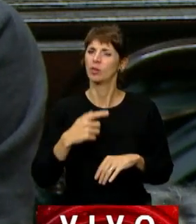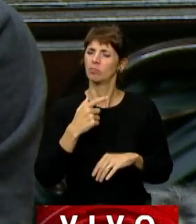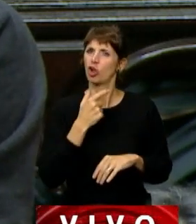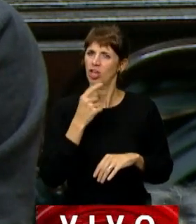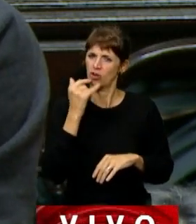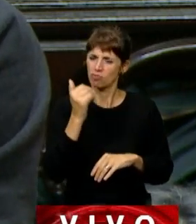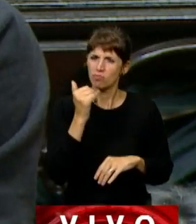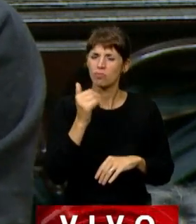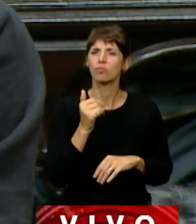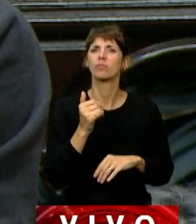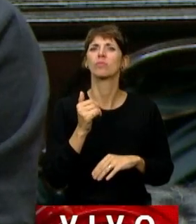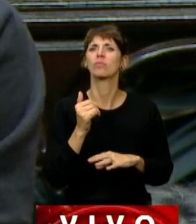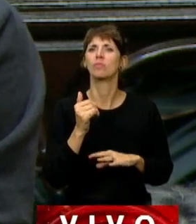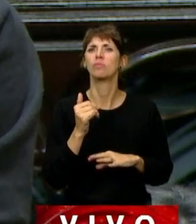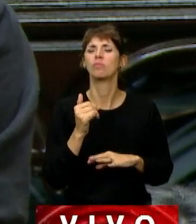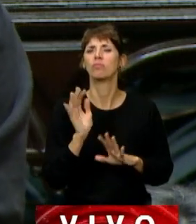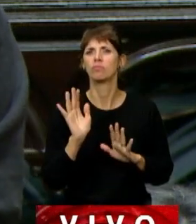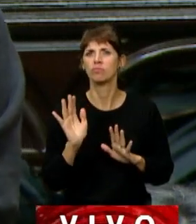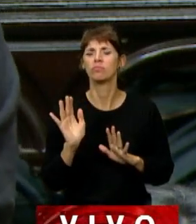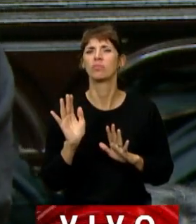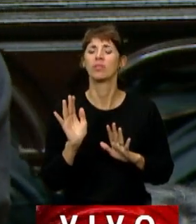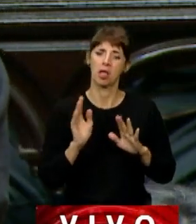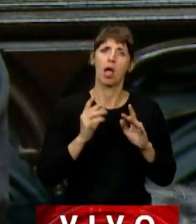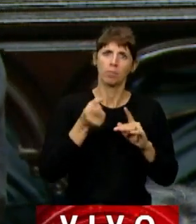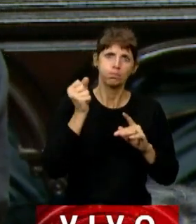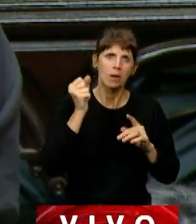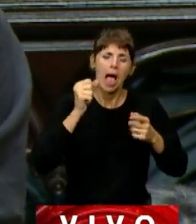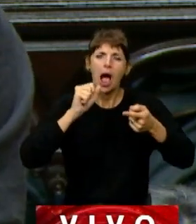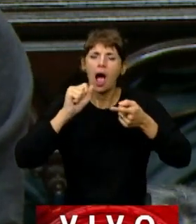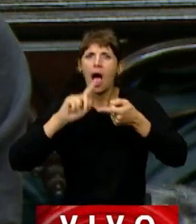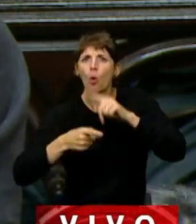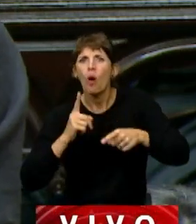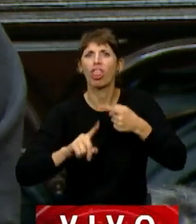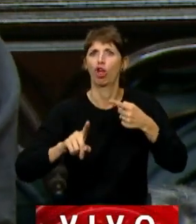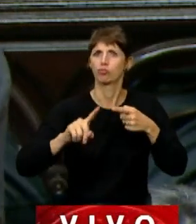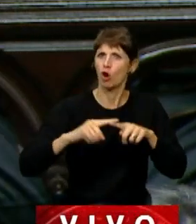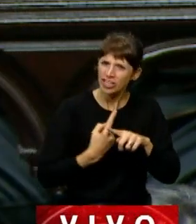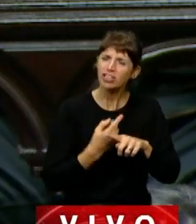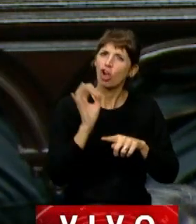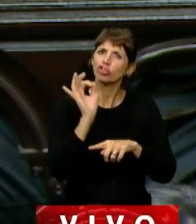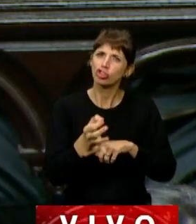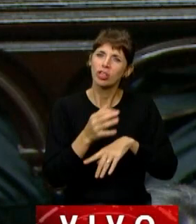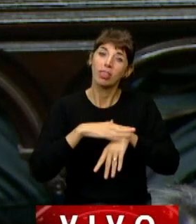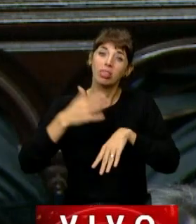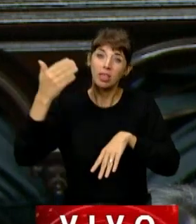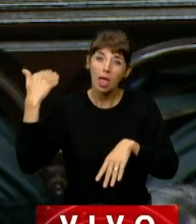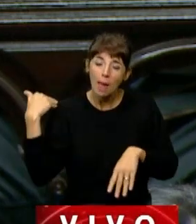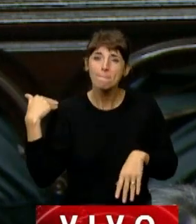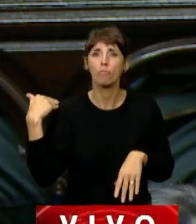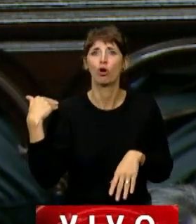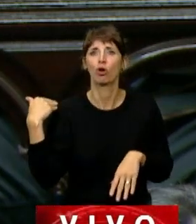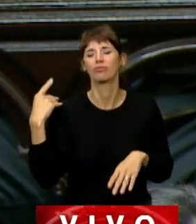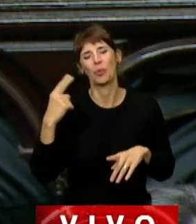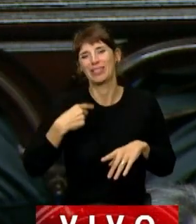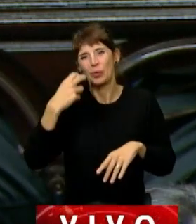momentos inclusive que nosotros llegamos a acuerdos políticos. Yo sé que hace mucho tiempo, que por ahí a veces algunos, no es que